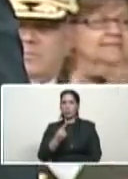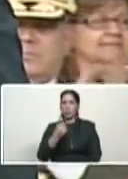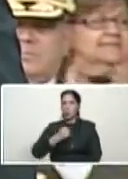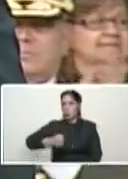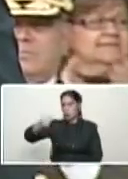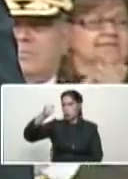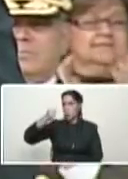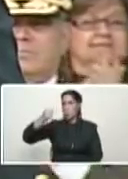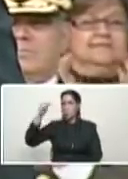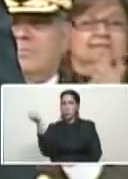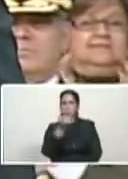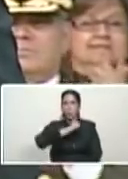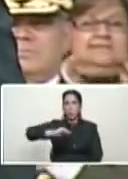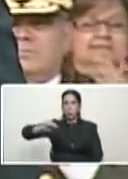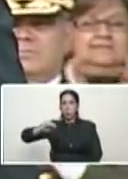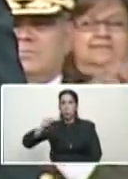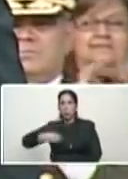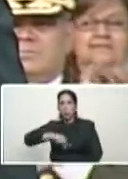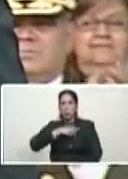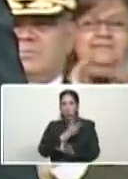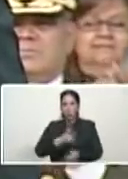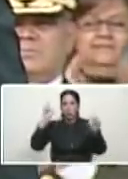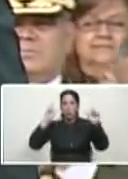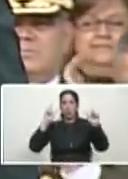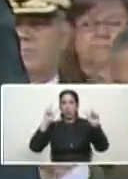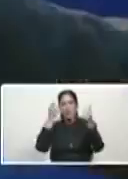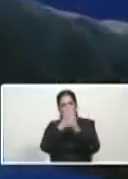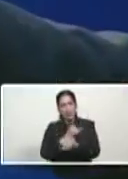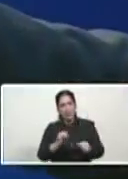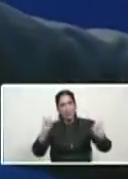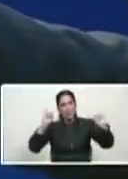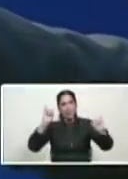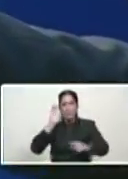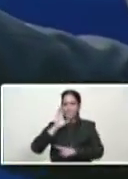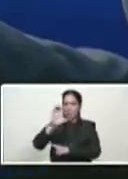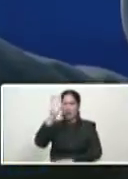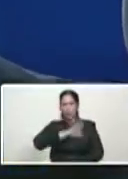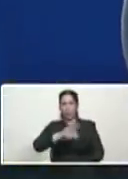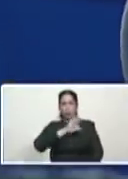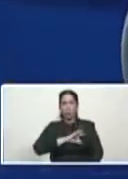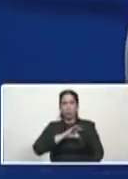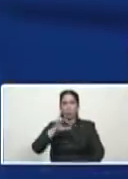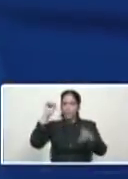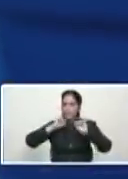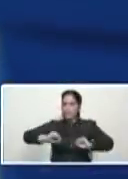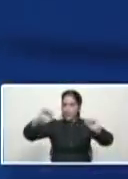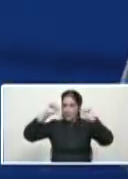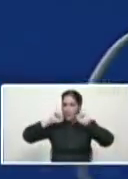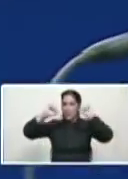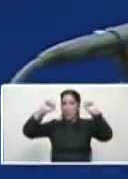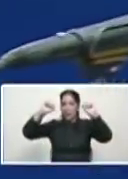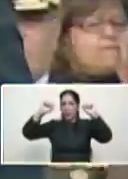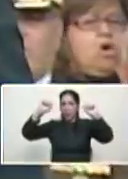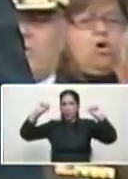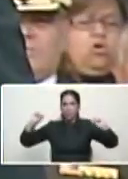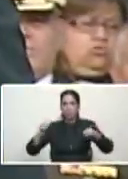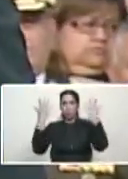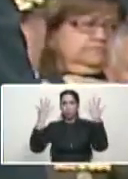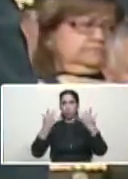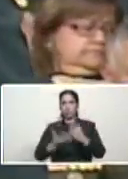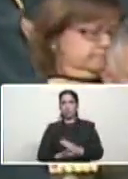espada de nuestro libertador, independencia y patria socialista.